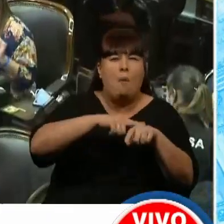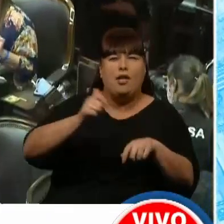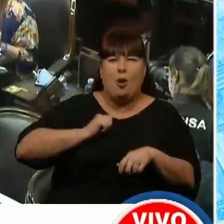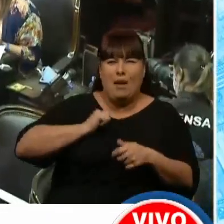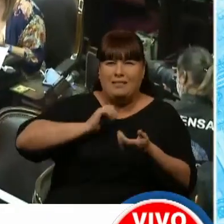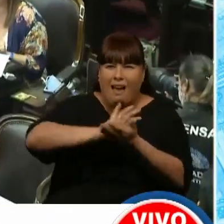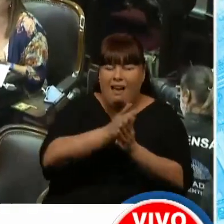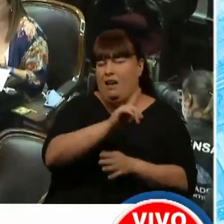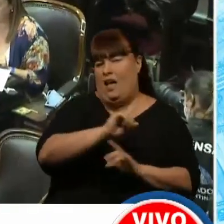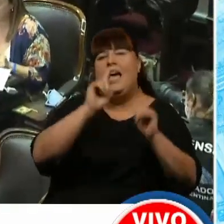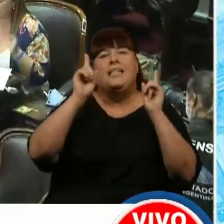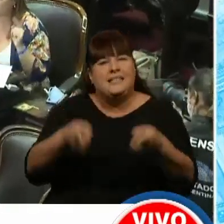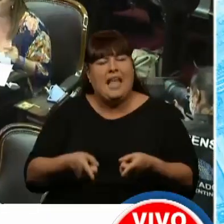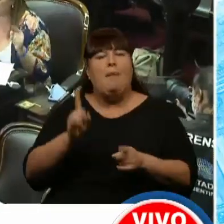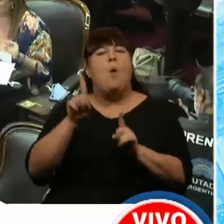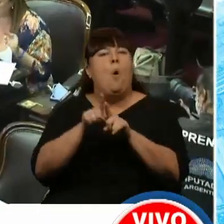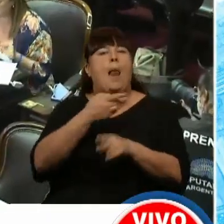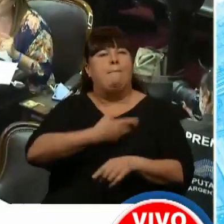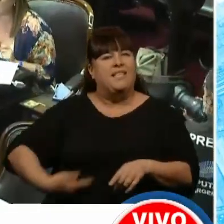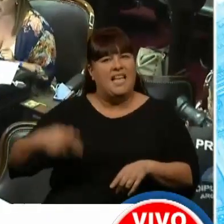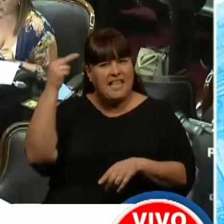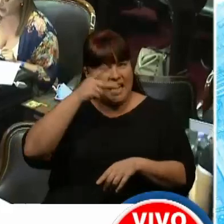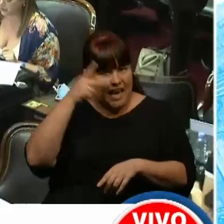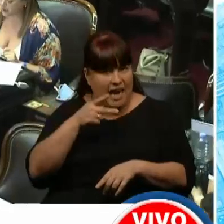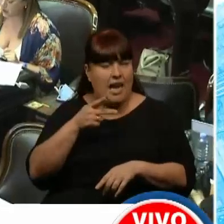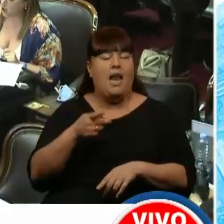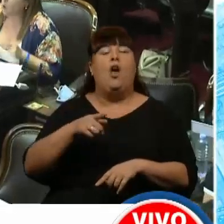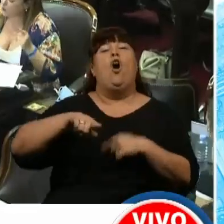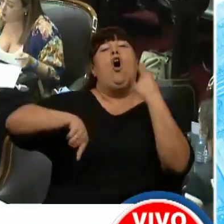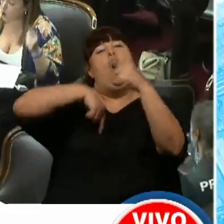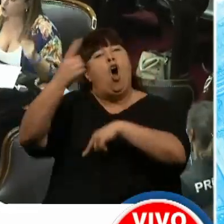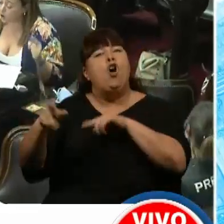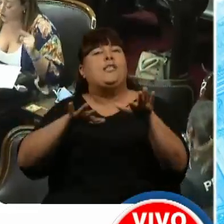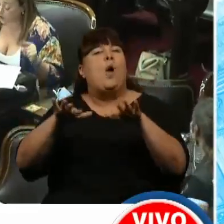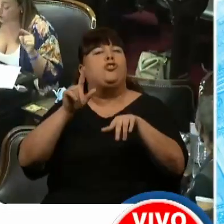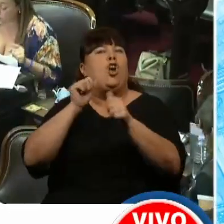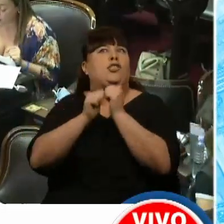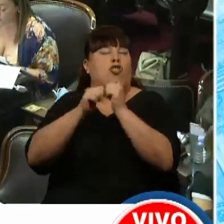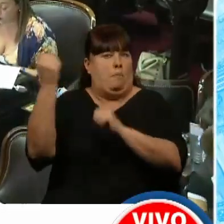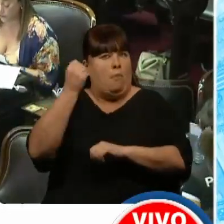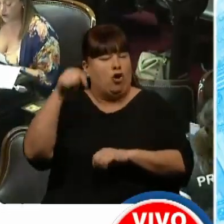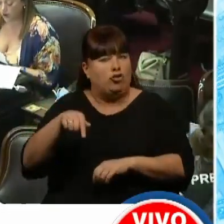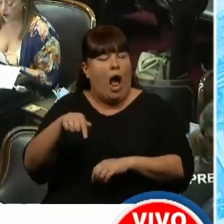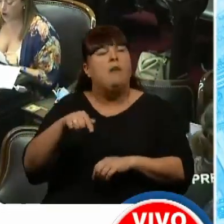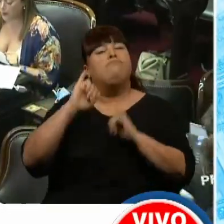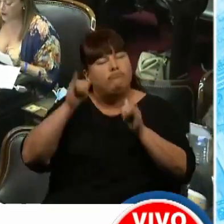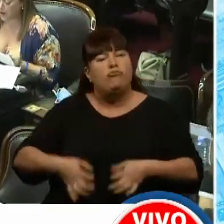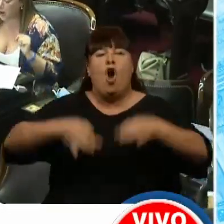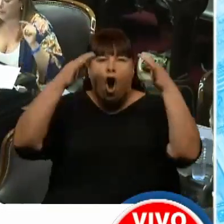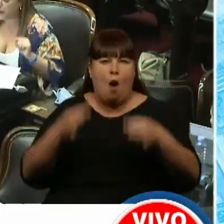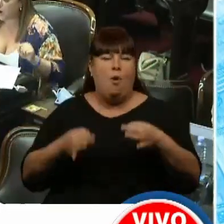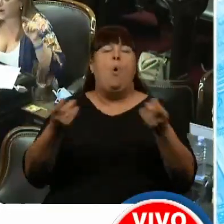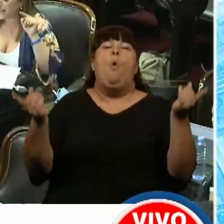dictadura, como también hizo el presidente Kirchner, cuando en otro contexto histórico lo permitió y se comprometió